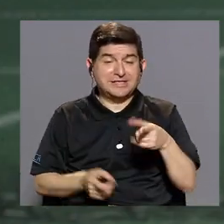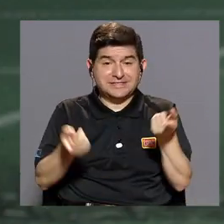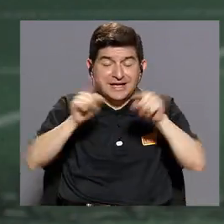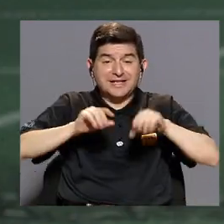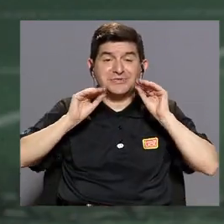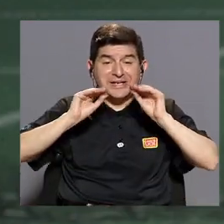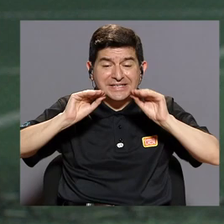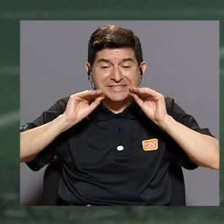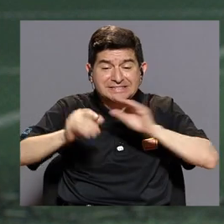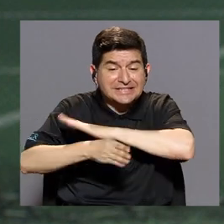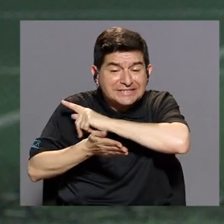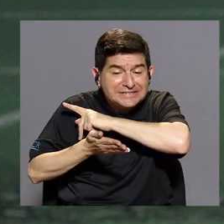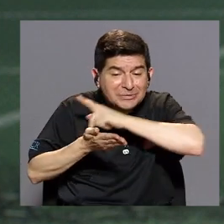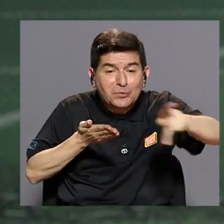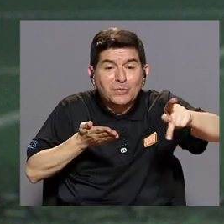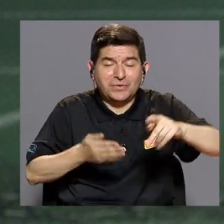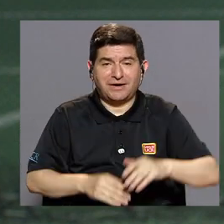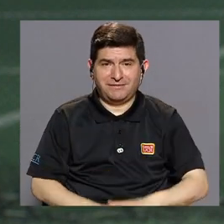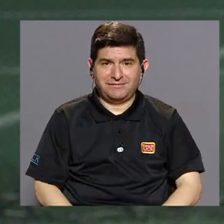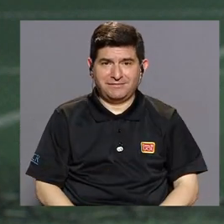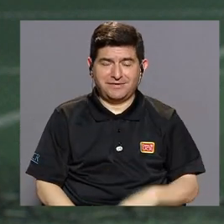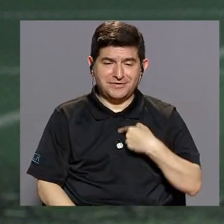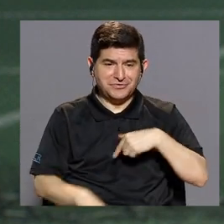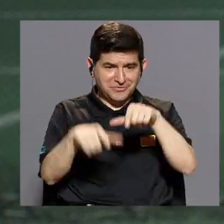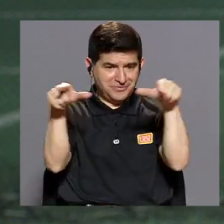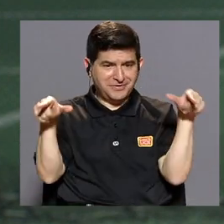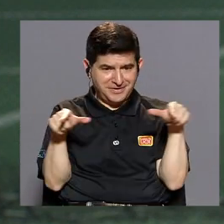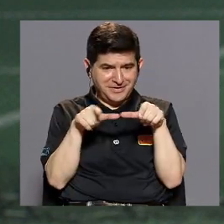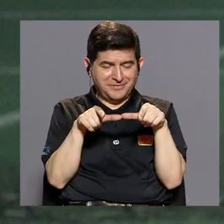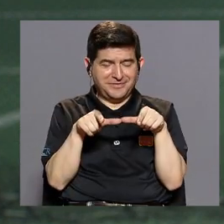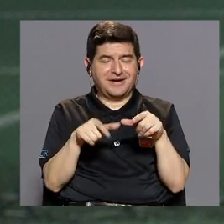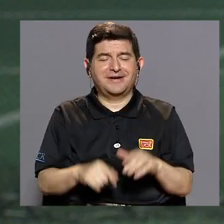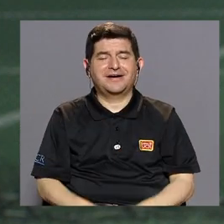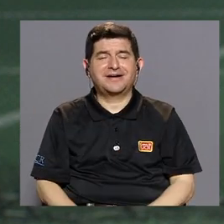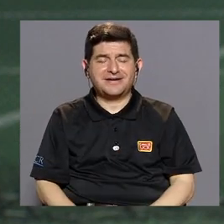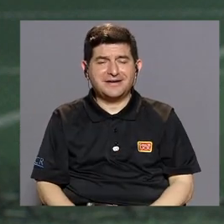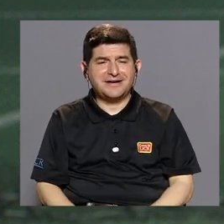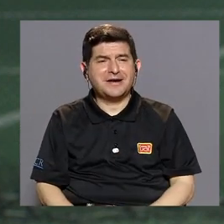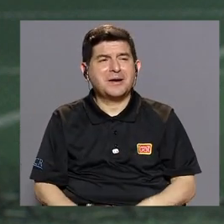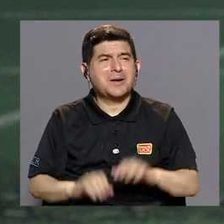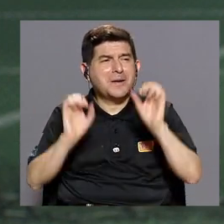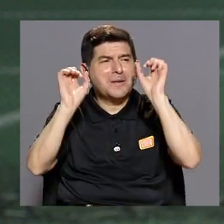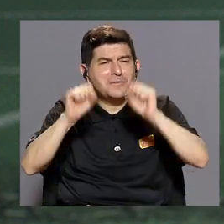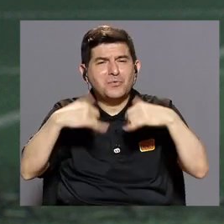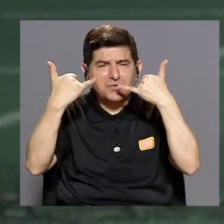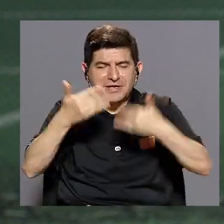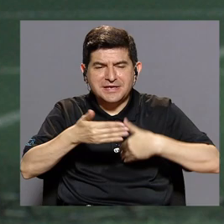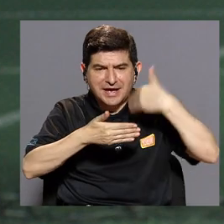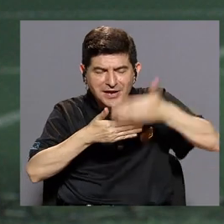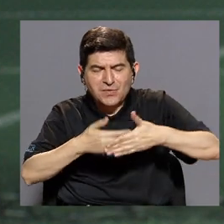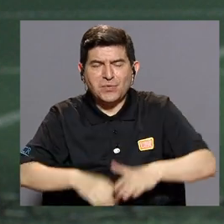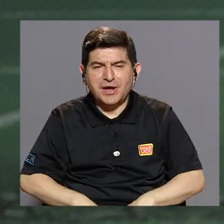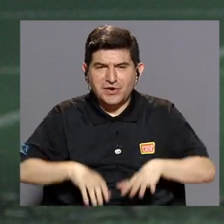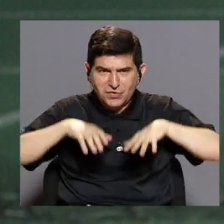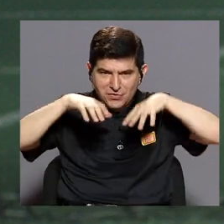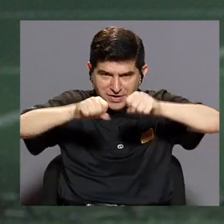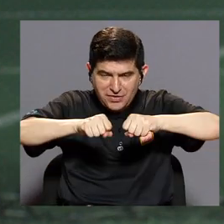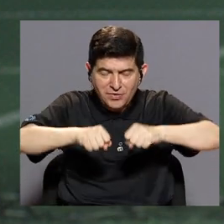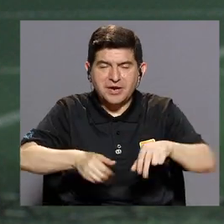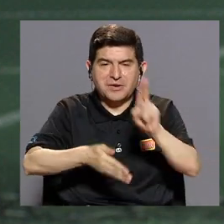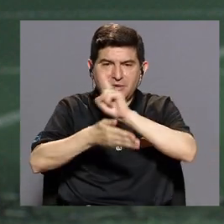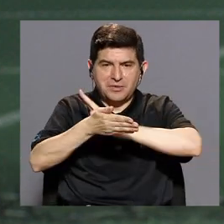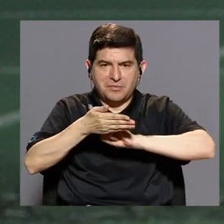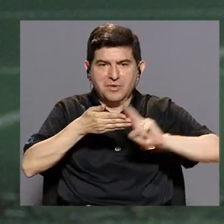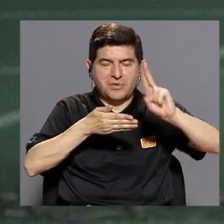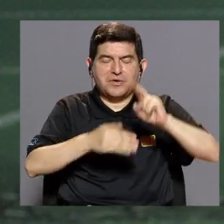pura, ¿verdad? Entonces, estaba ahí. Luego, cuando yo logré graduarme, la universidad me da la oportunidad